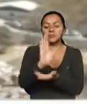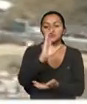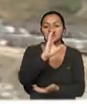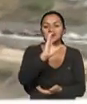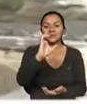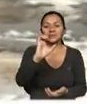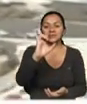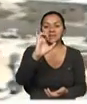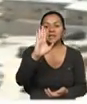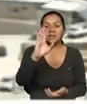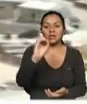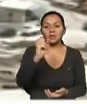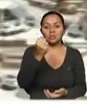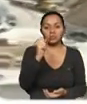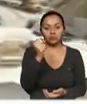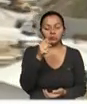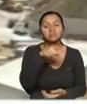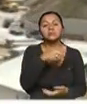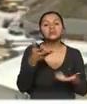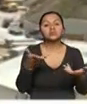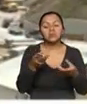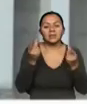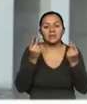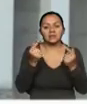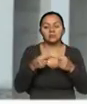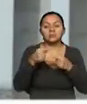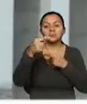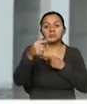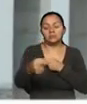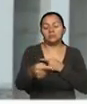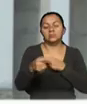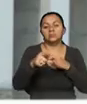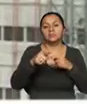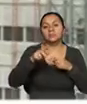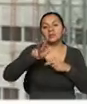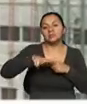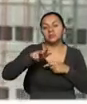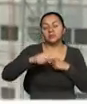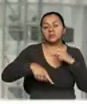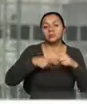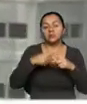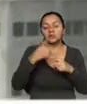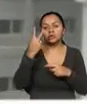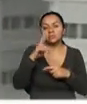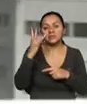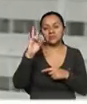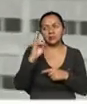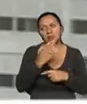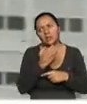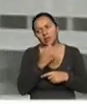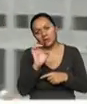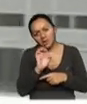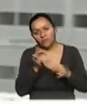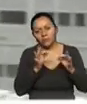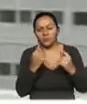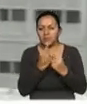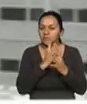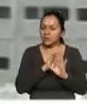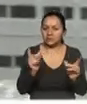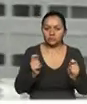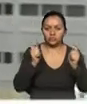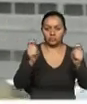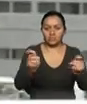Los Ceibos, obra que estará lista para el primer trimestre del 2017. La edificación hospitalaria